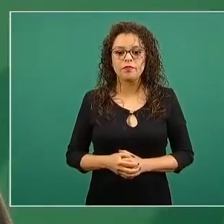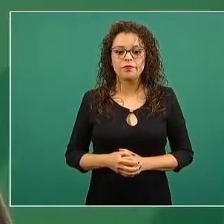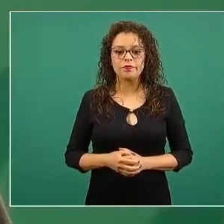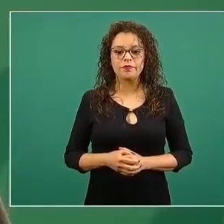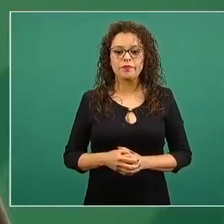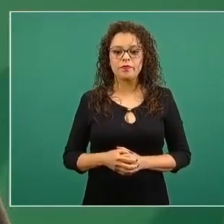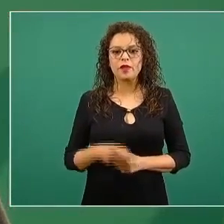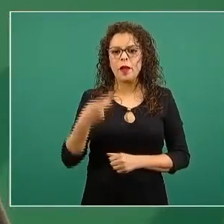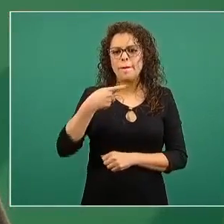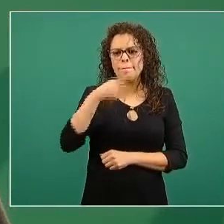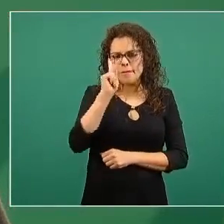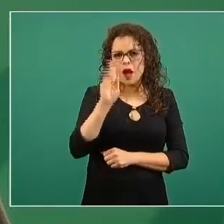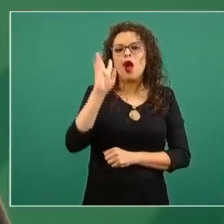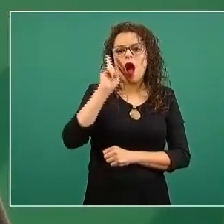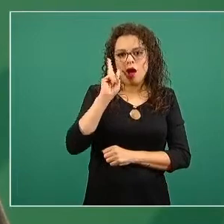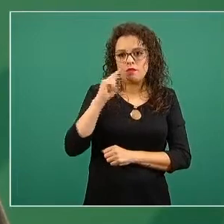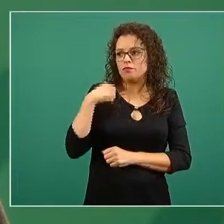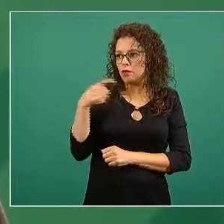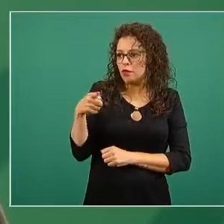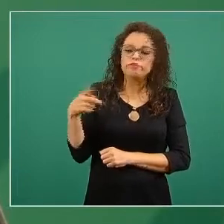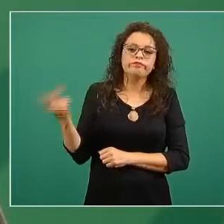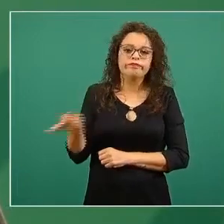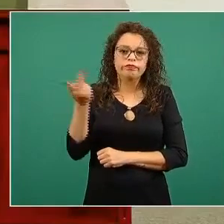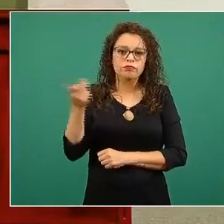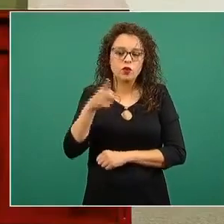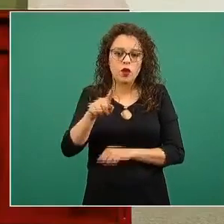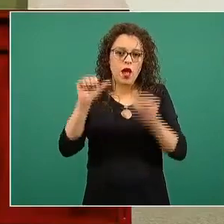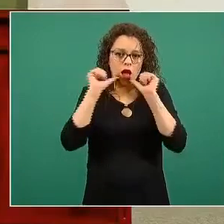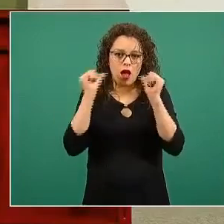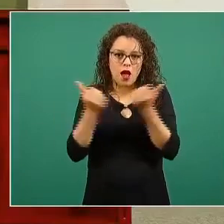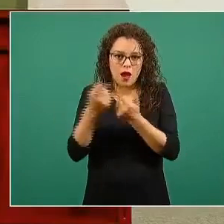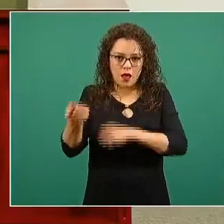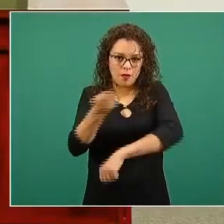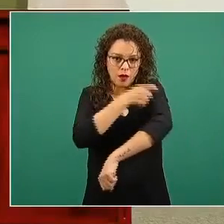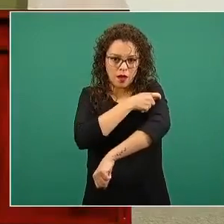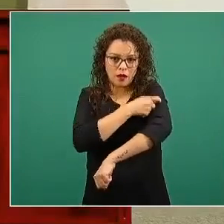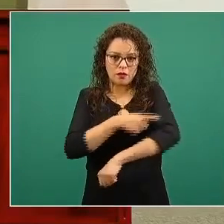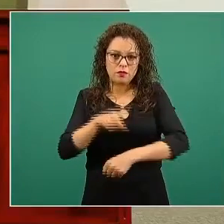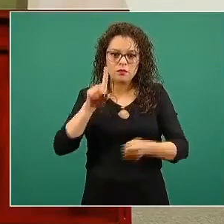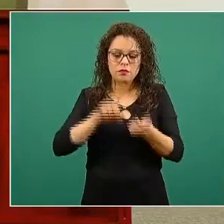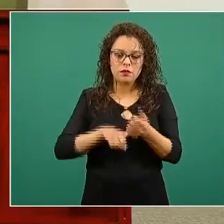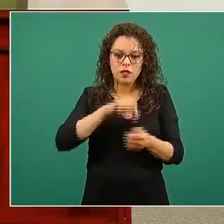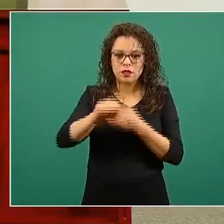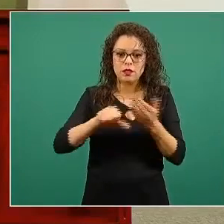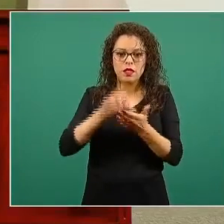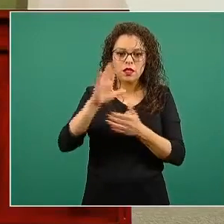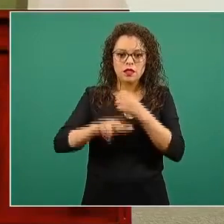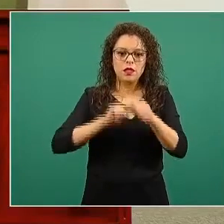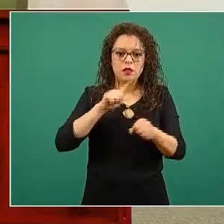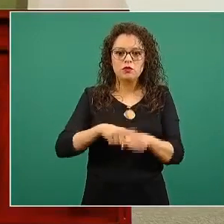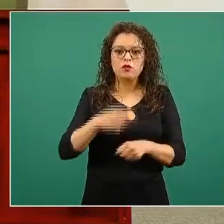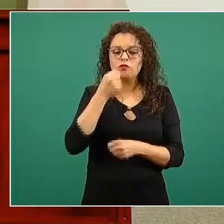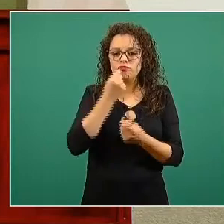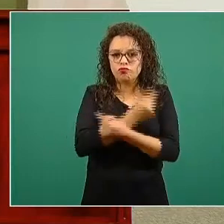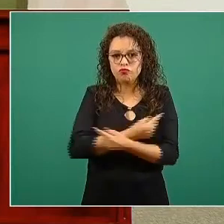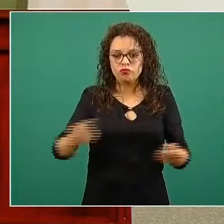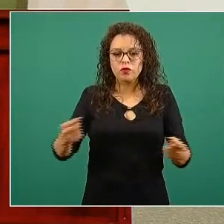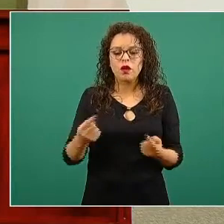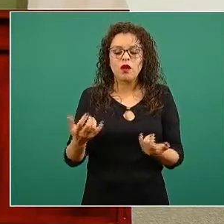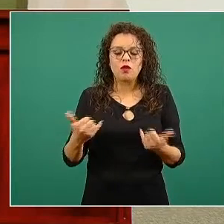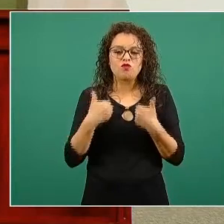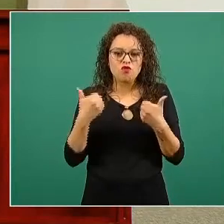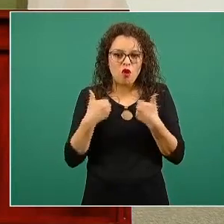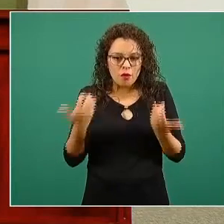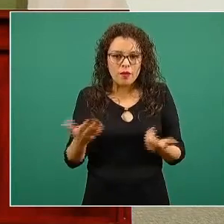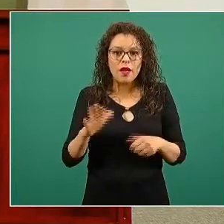área de vacunación correspondiente, en este caso Centro Nacional de la Infancia y la Adolescencia, porque prácticamente